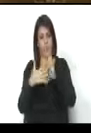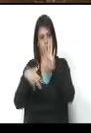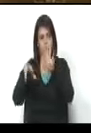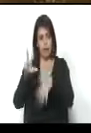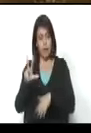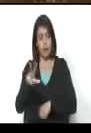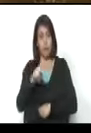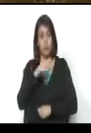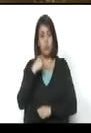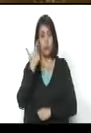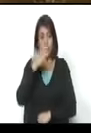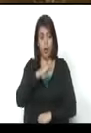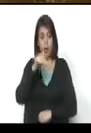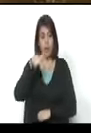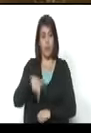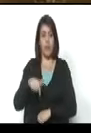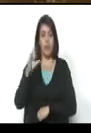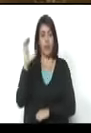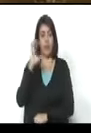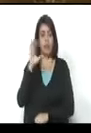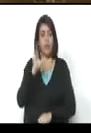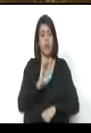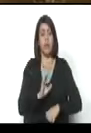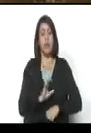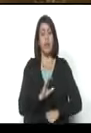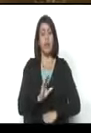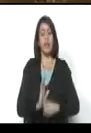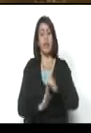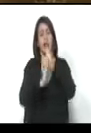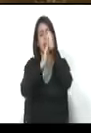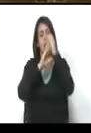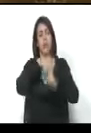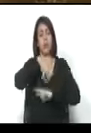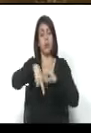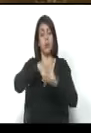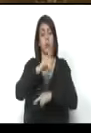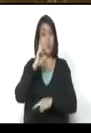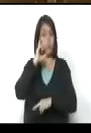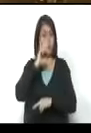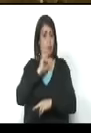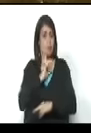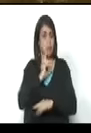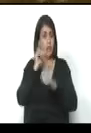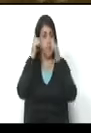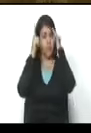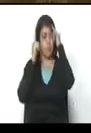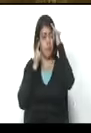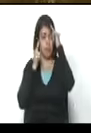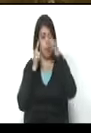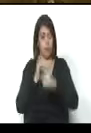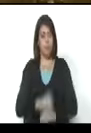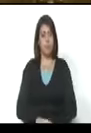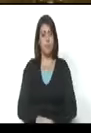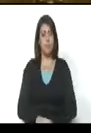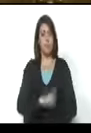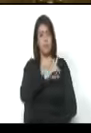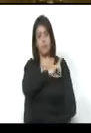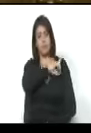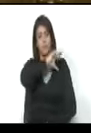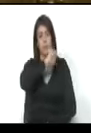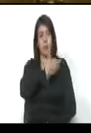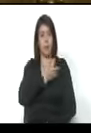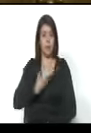2013 fallece en la ciudad de Caracas el líder de la Revolución Bolivariana, Hugo Rafael Chávez Frías,